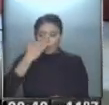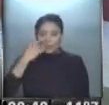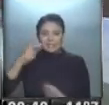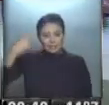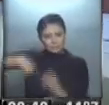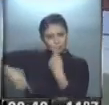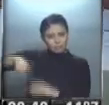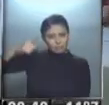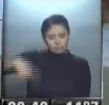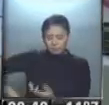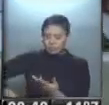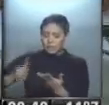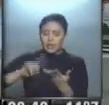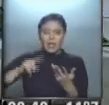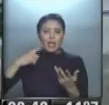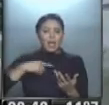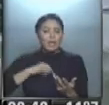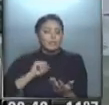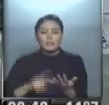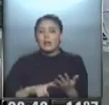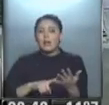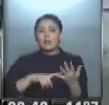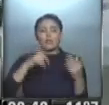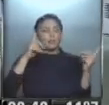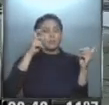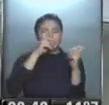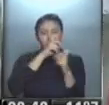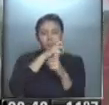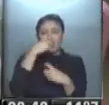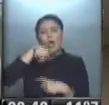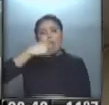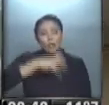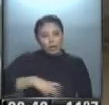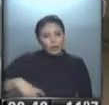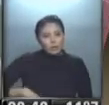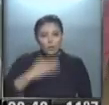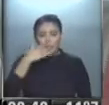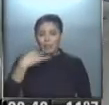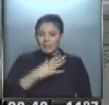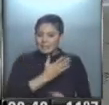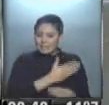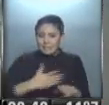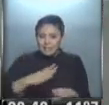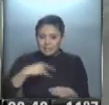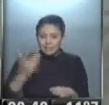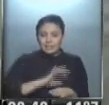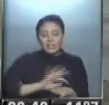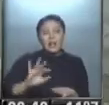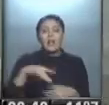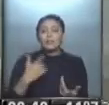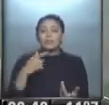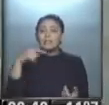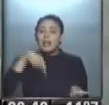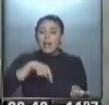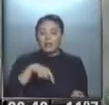diálisis, infartos y polineuritis en miembros inferiores que terminan amputados. Entonces, la